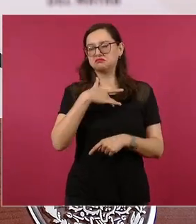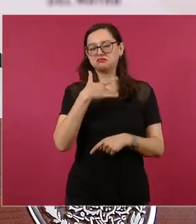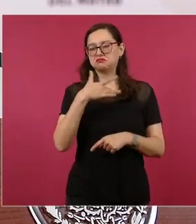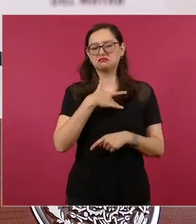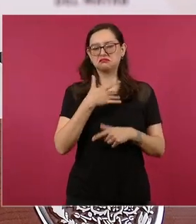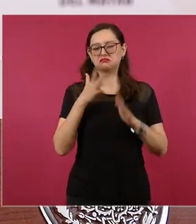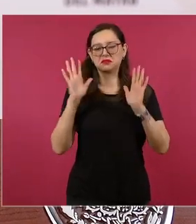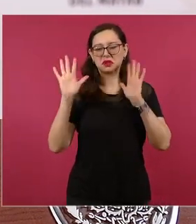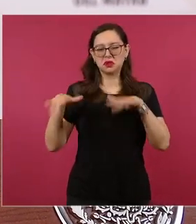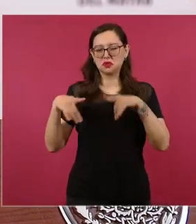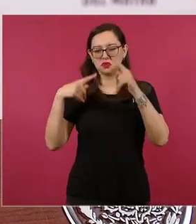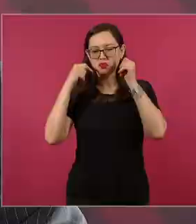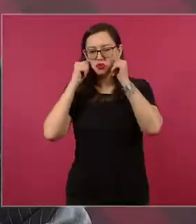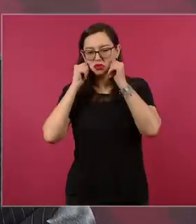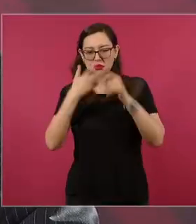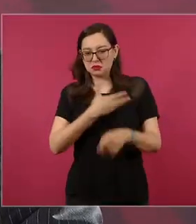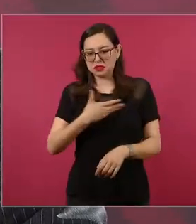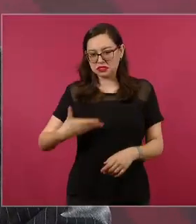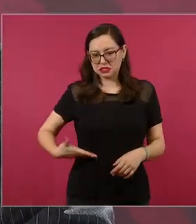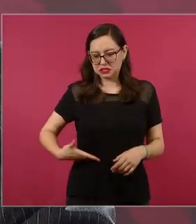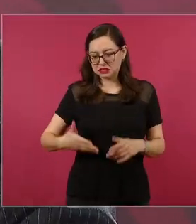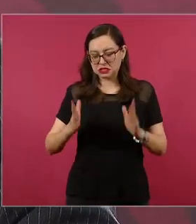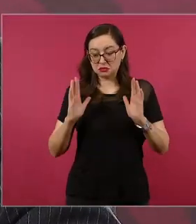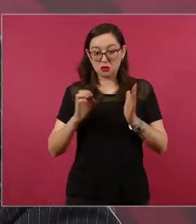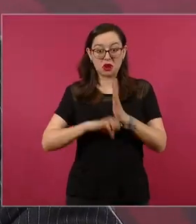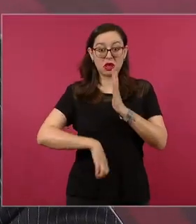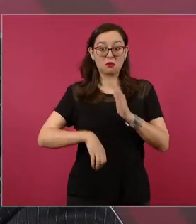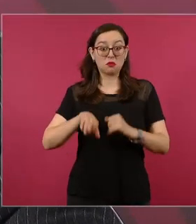apenas concluyó la primaria